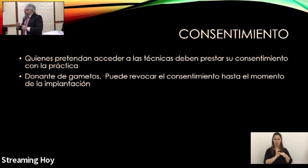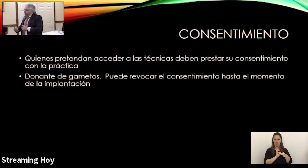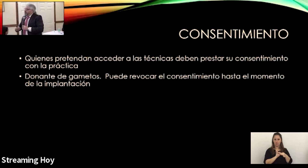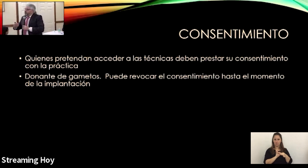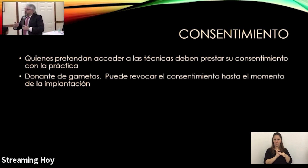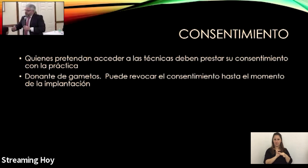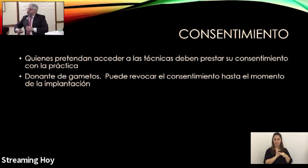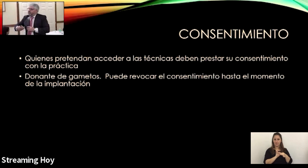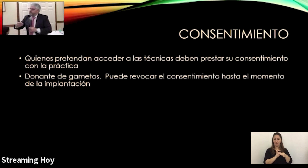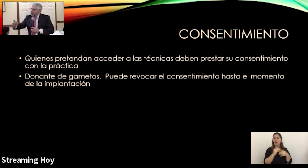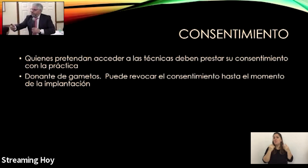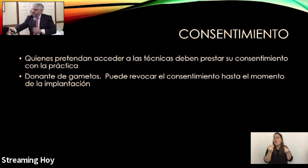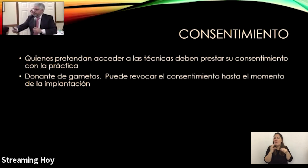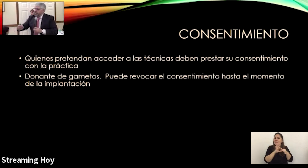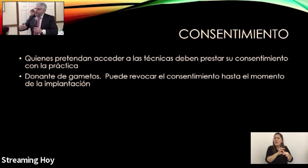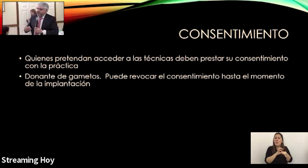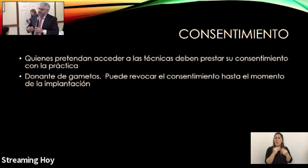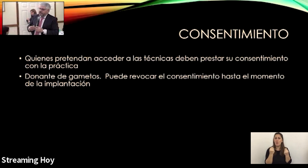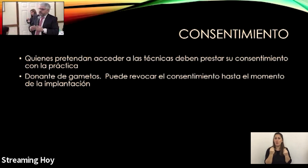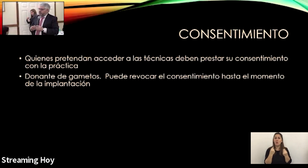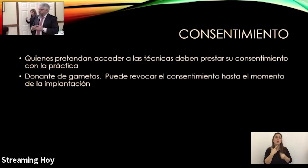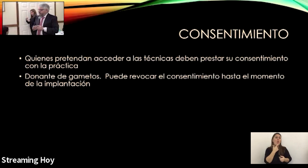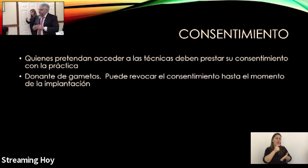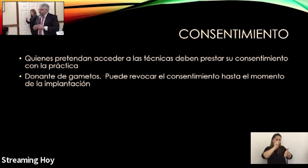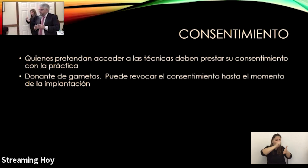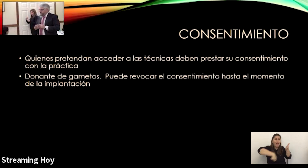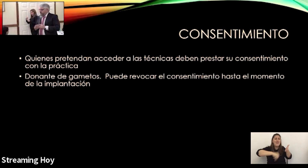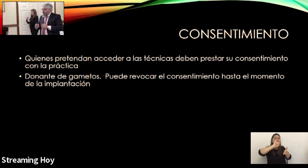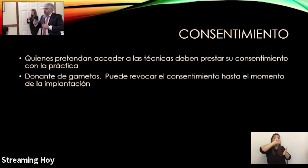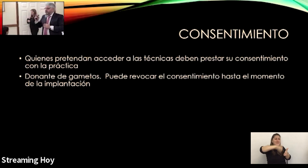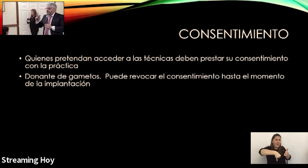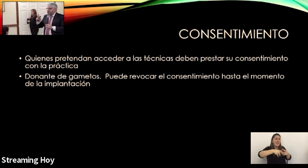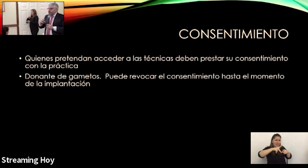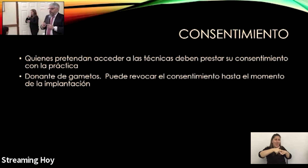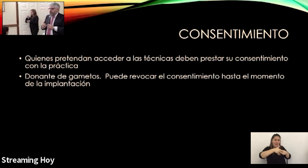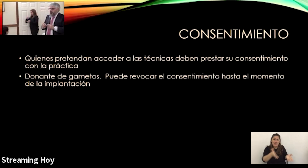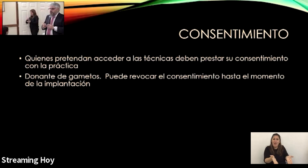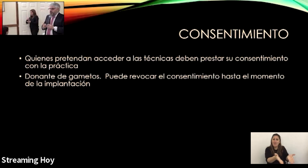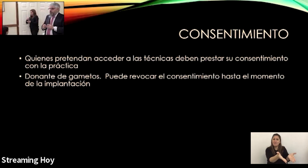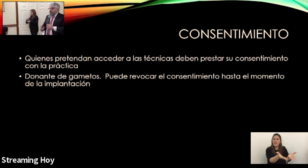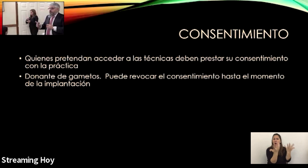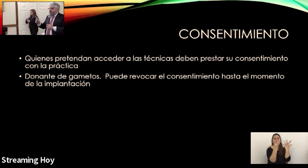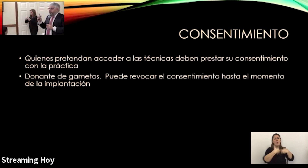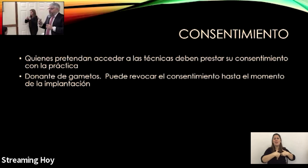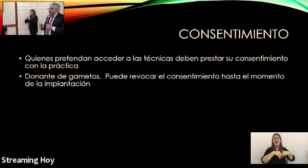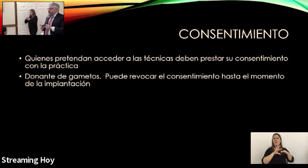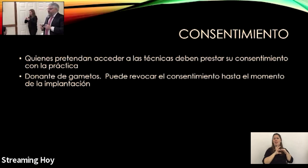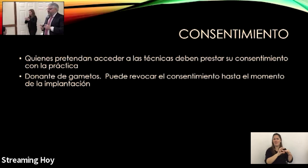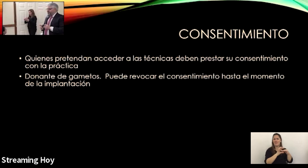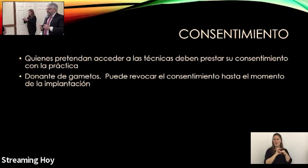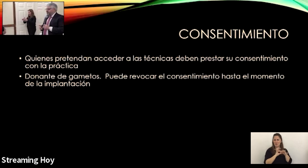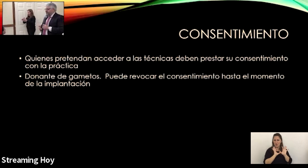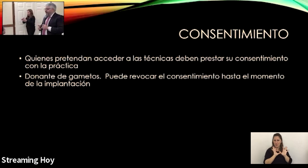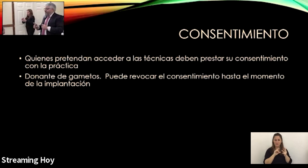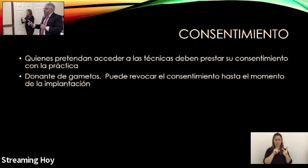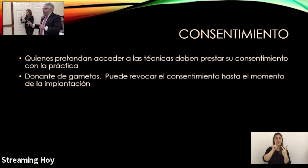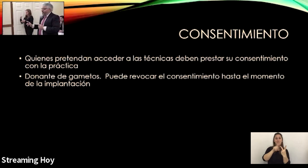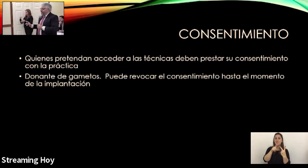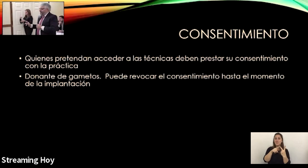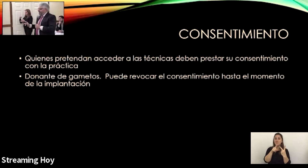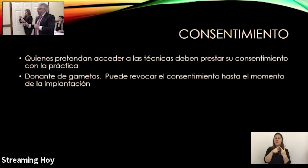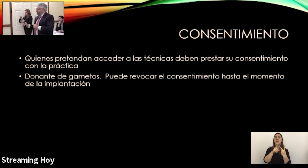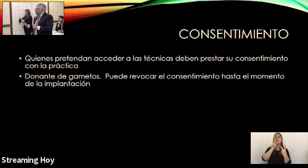¿Por qué? Porque di mi consentimiento para que esa práctica se realice. Y segundo,